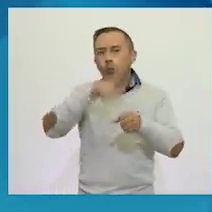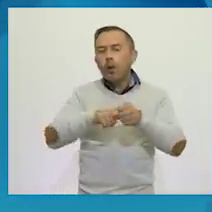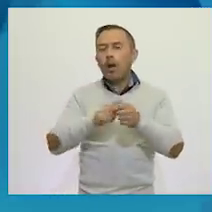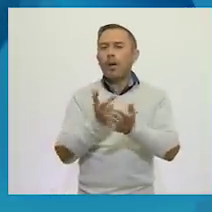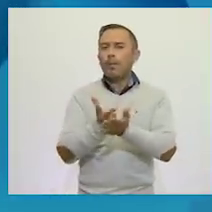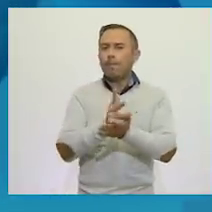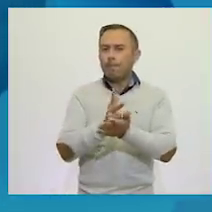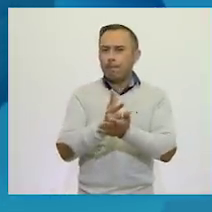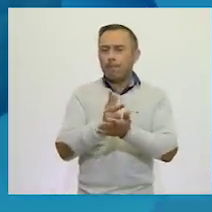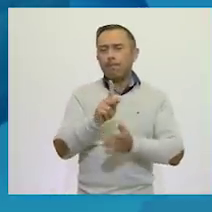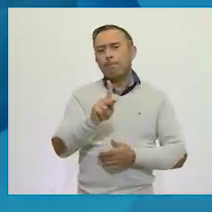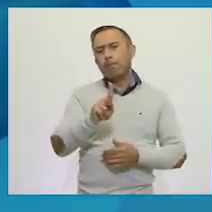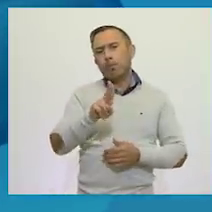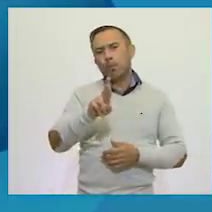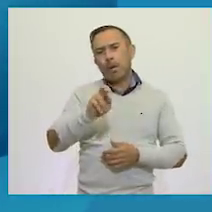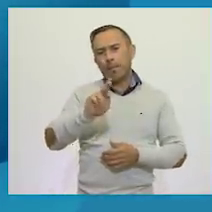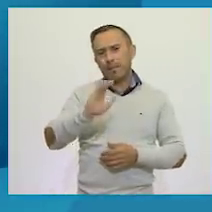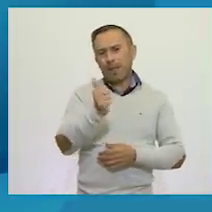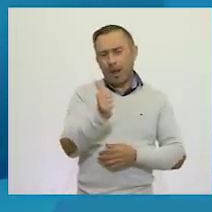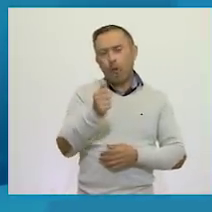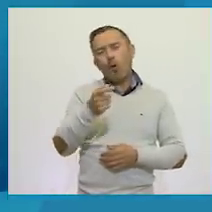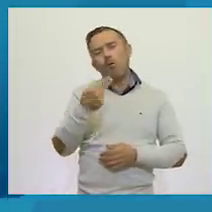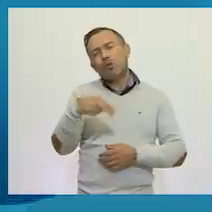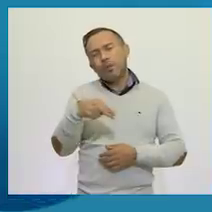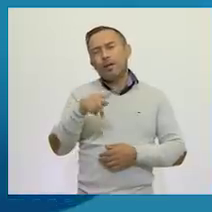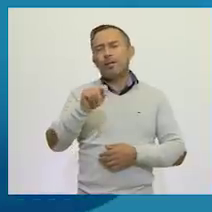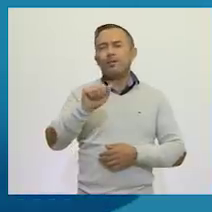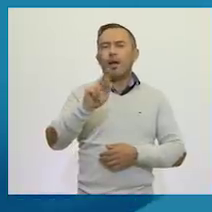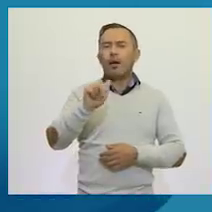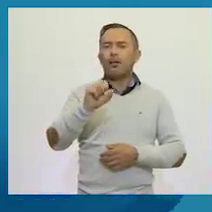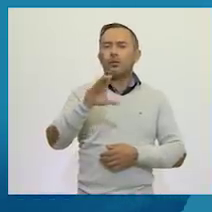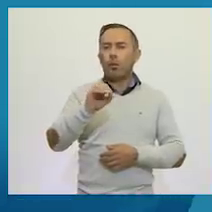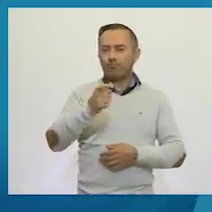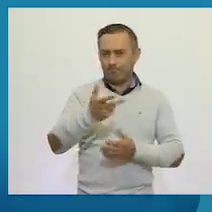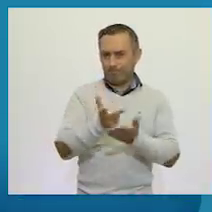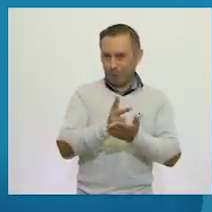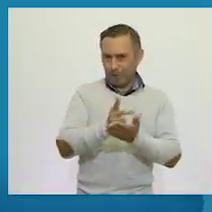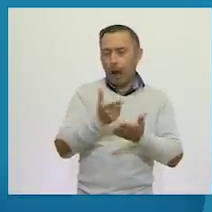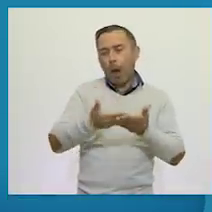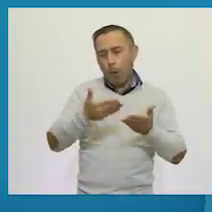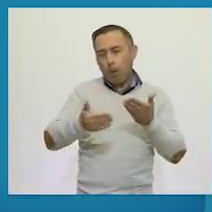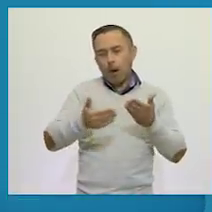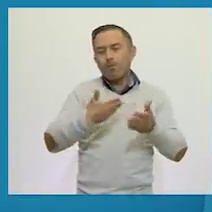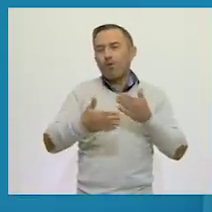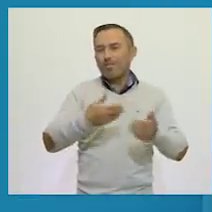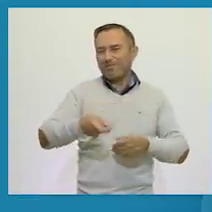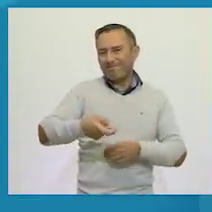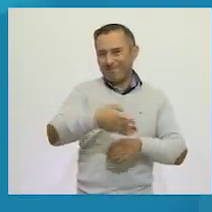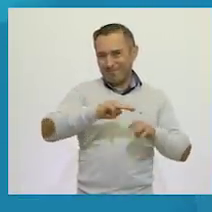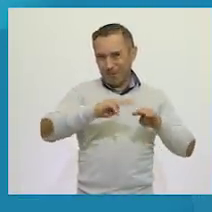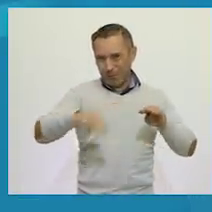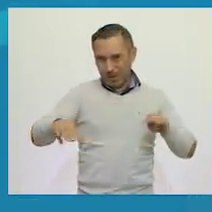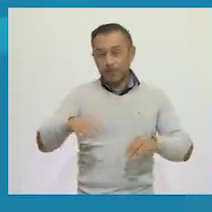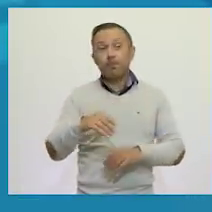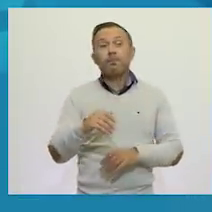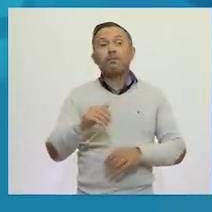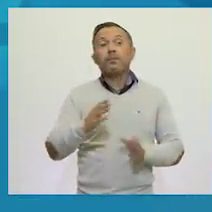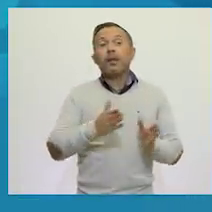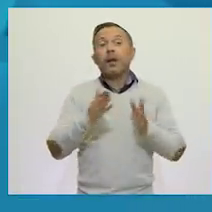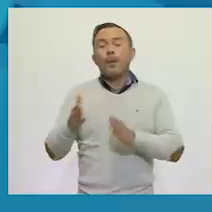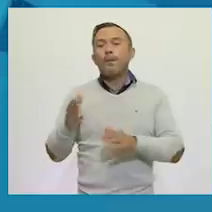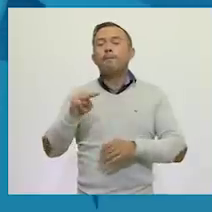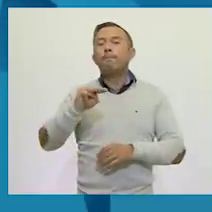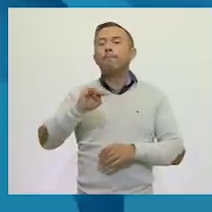antes como tarascos, en lo que actualmente es Michoacán. En el sur, los mixtecos y zapotecos, en entidades que